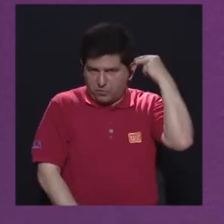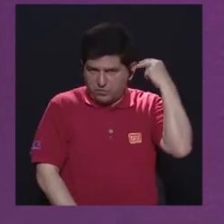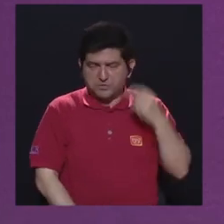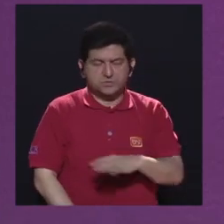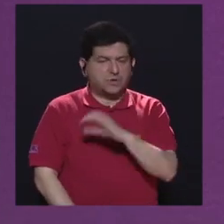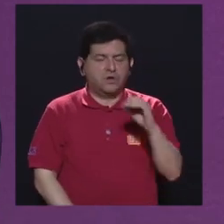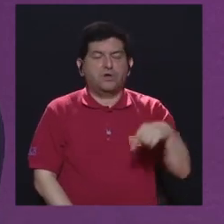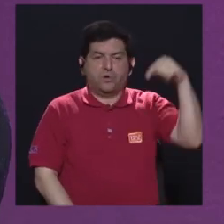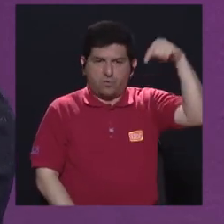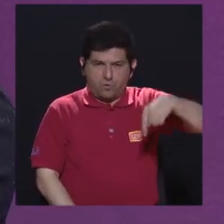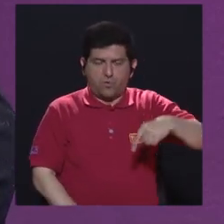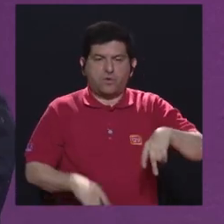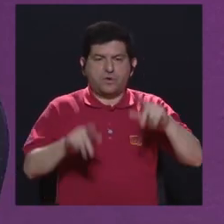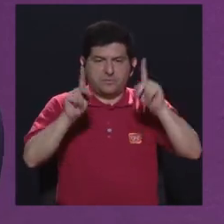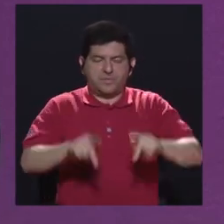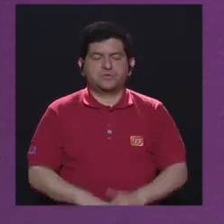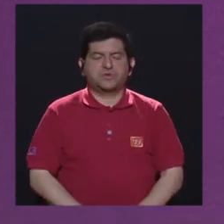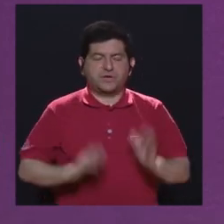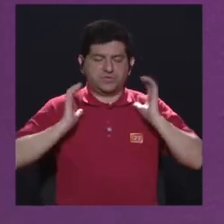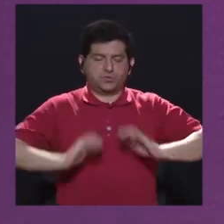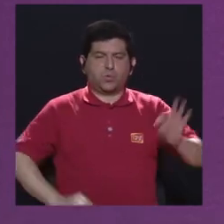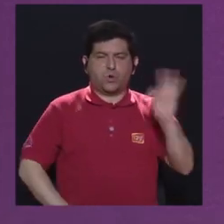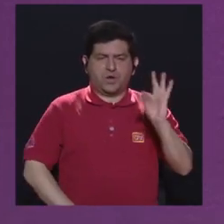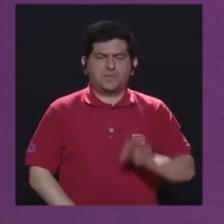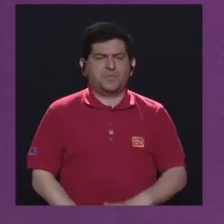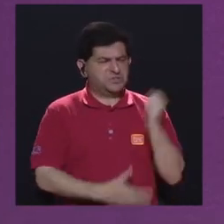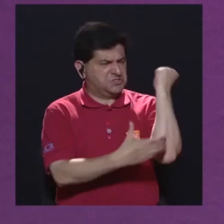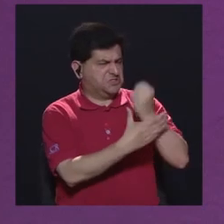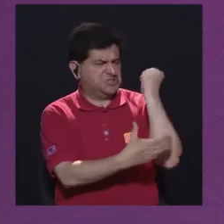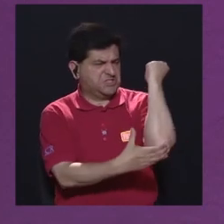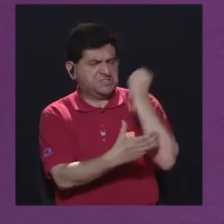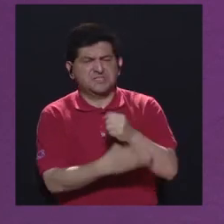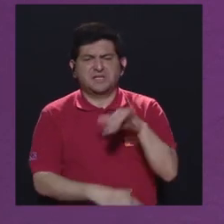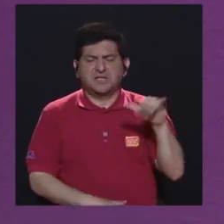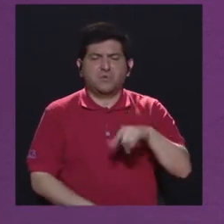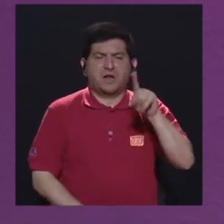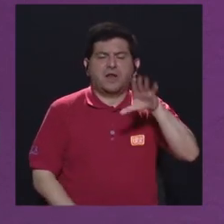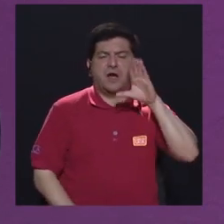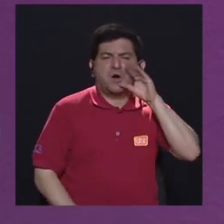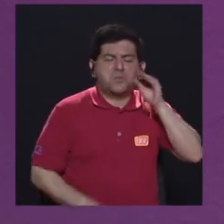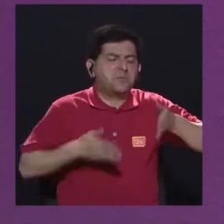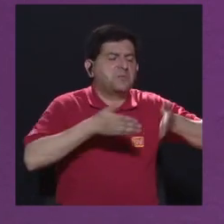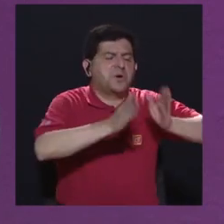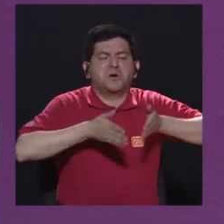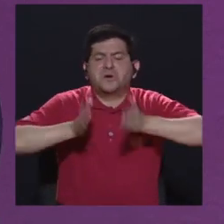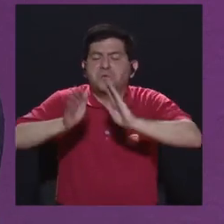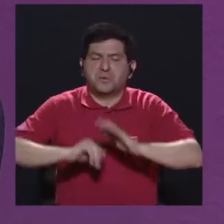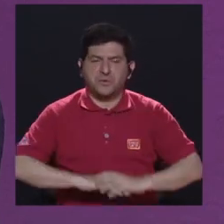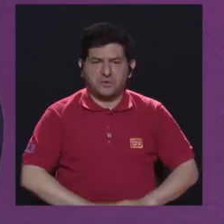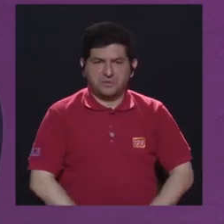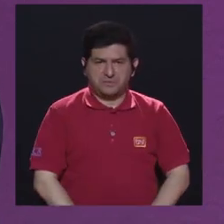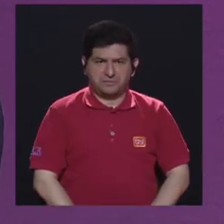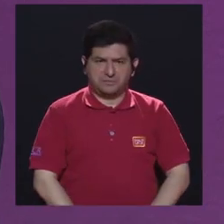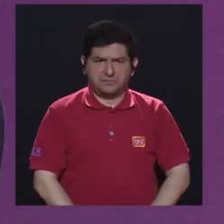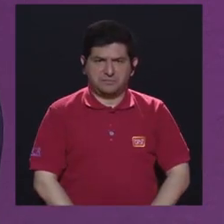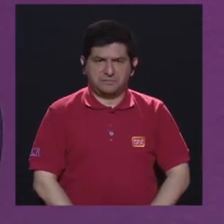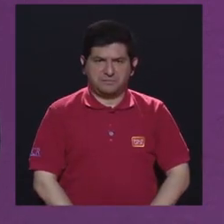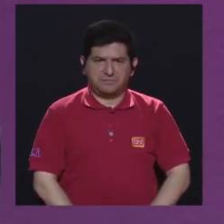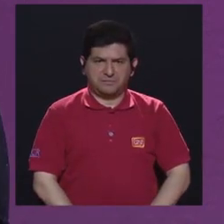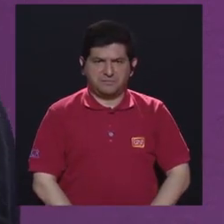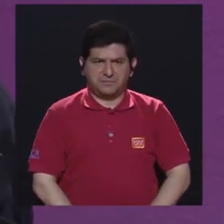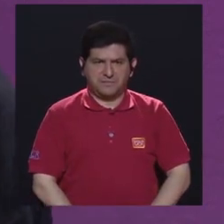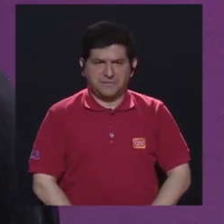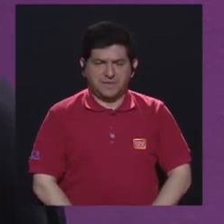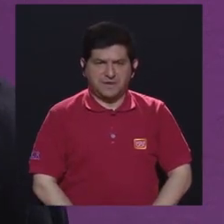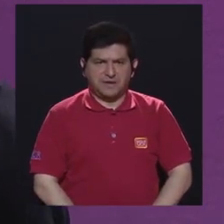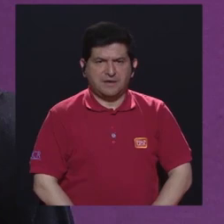como lo es hasta el día de hoy con los cuerpos trans que son asesinados, como se pueden matar perros en la calle. Entonces, el